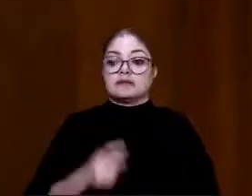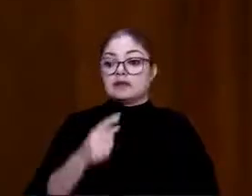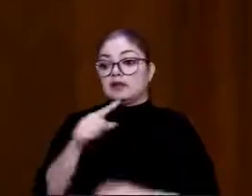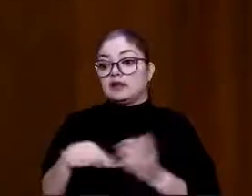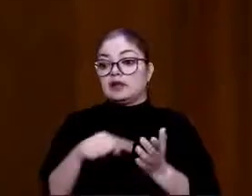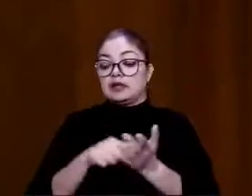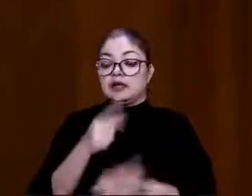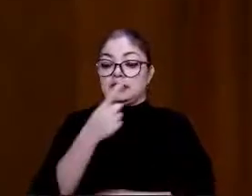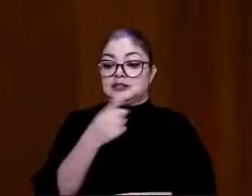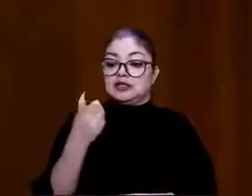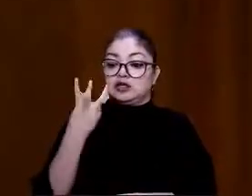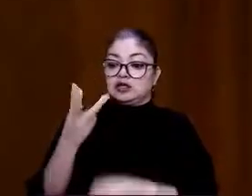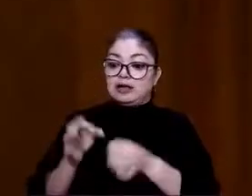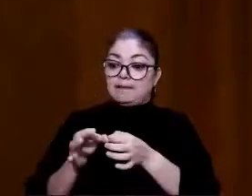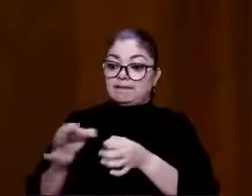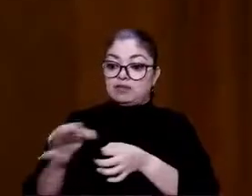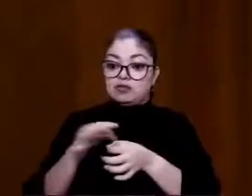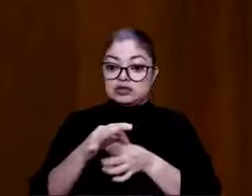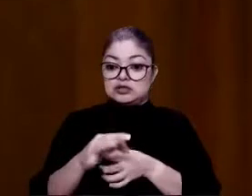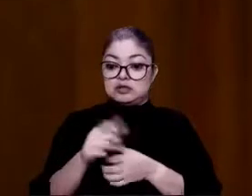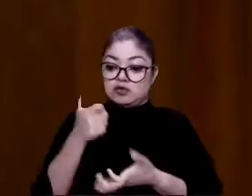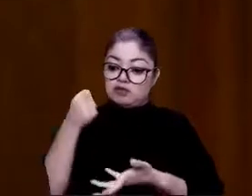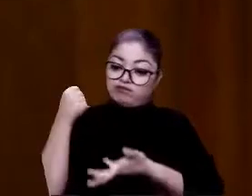municipios, con una inversión mayor a